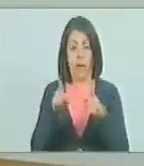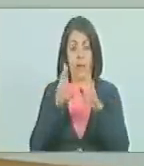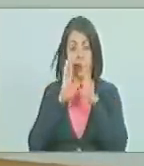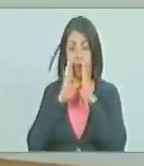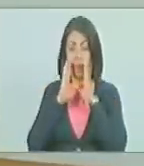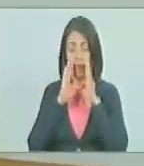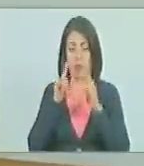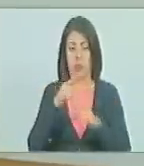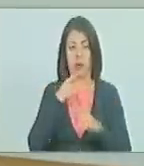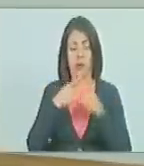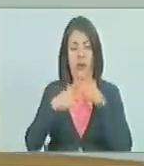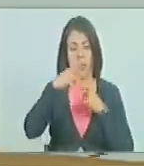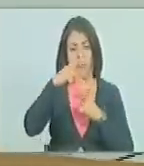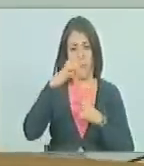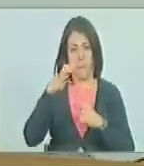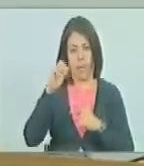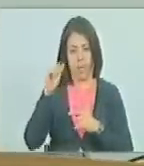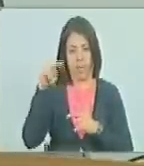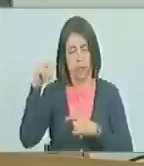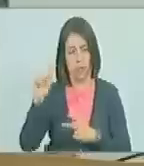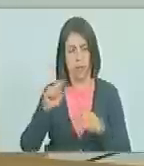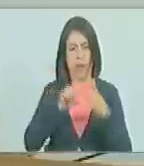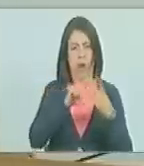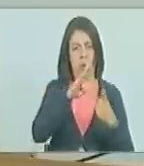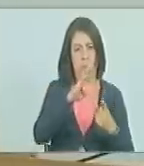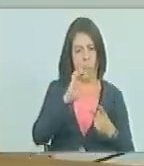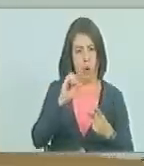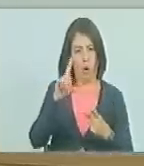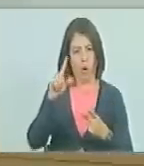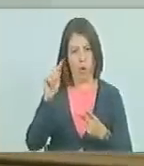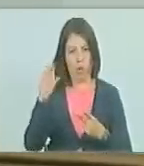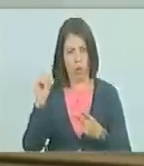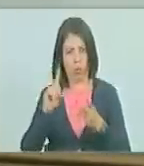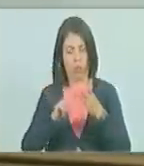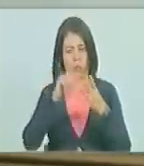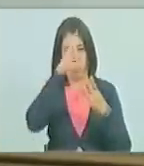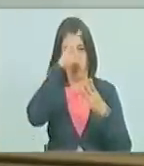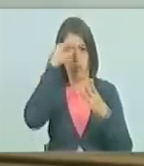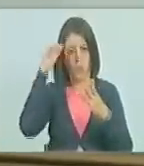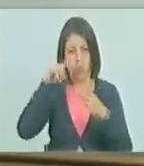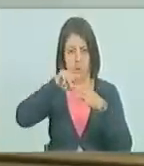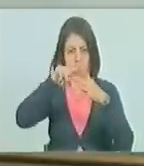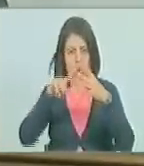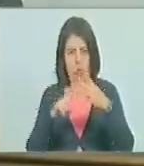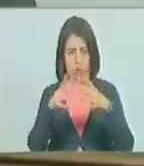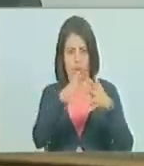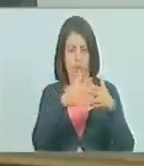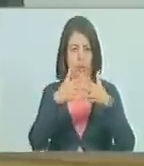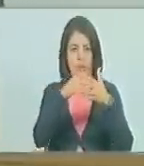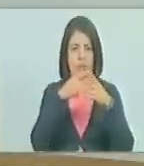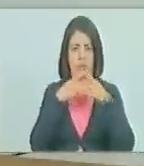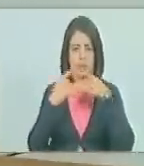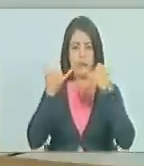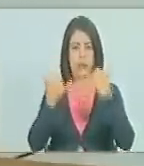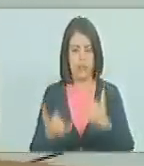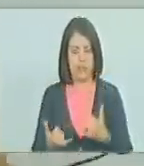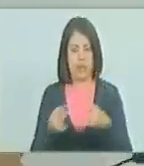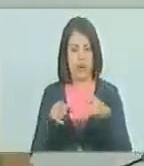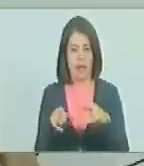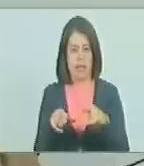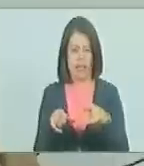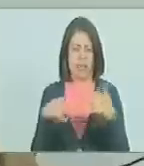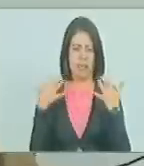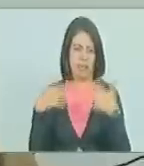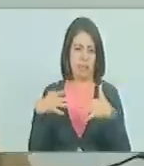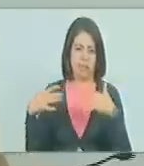de Spears, la confesión de Bolton y la confesión de Trump. Les dijeron, ya estamos